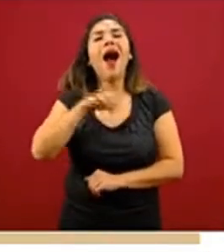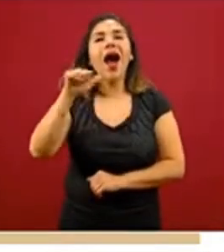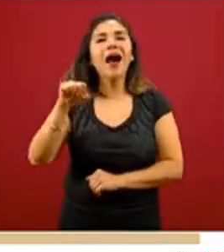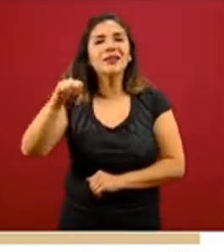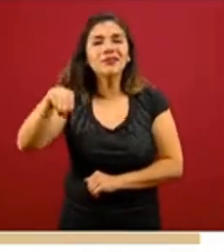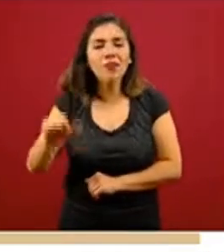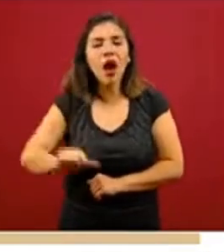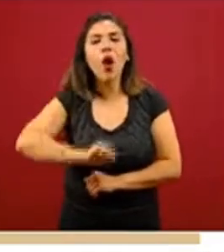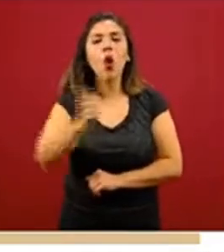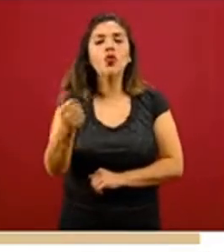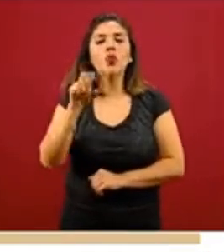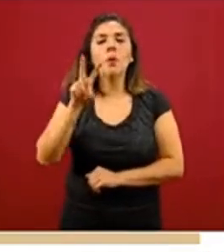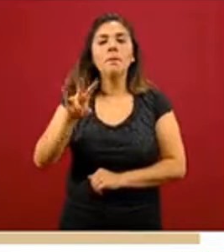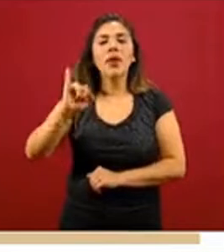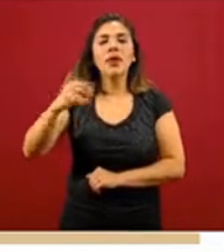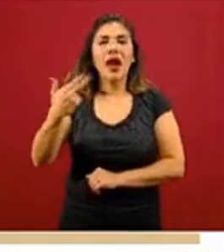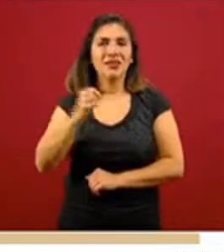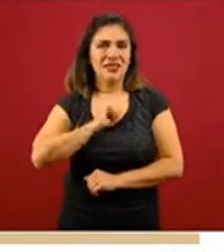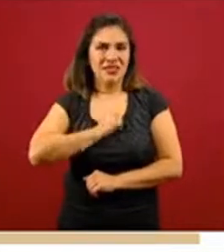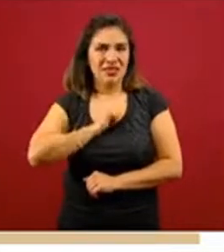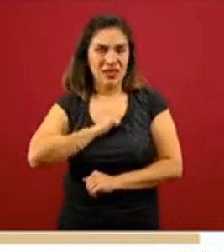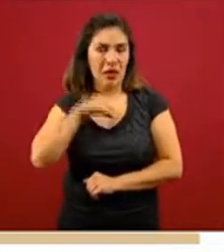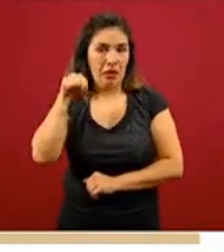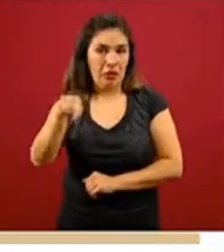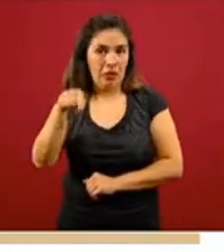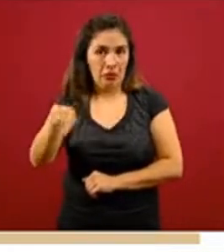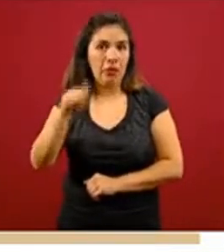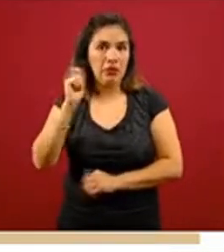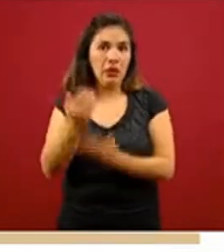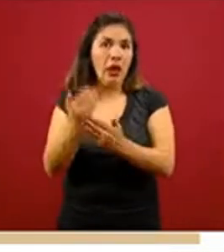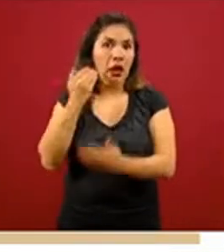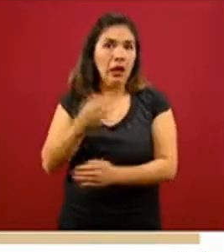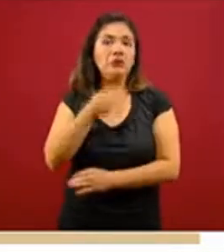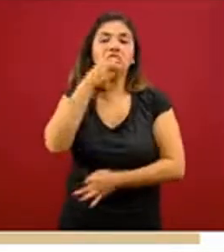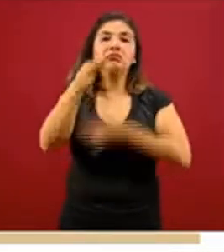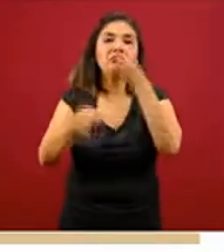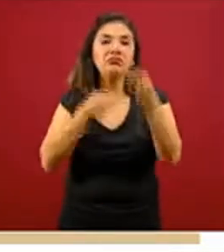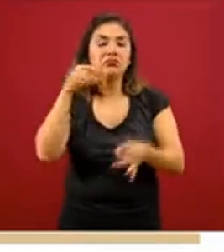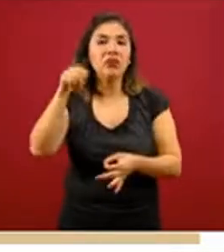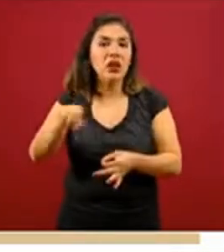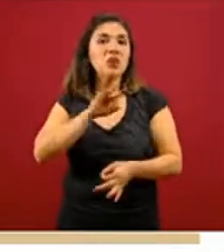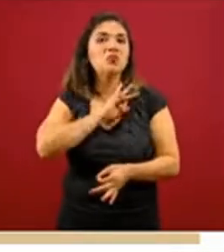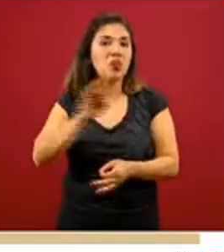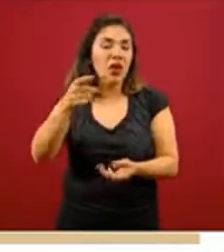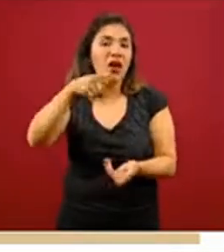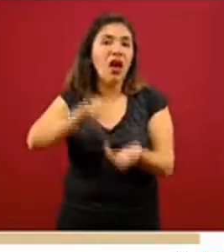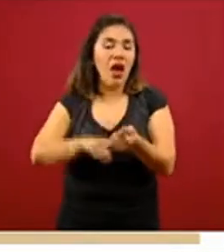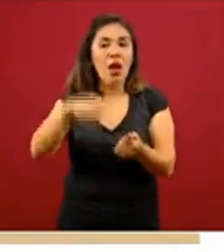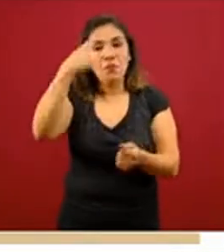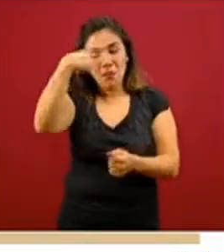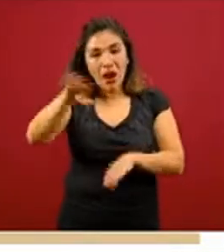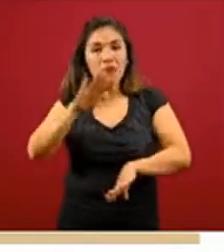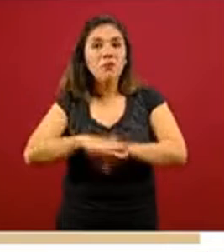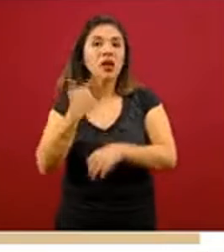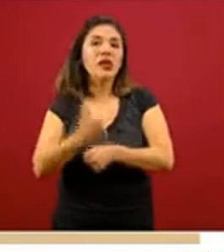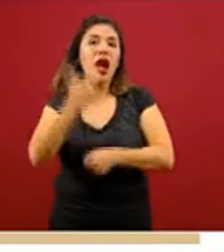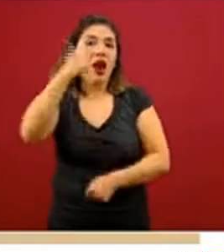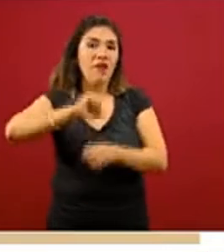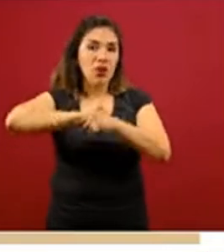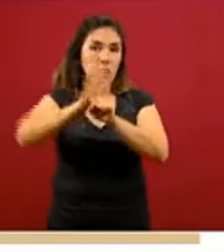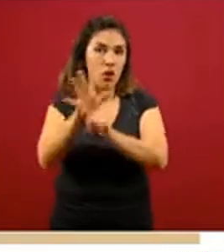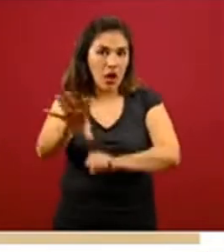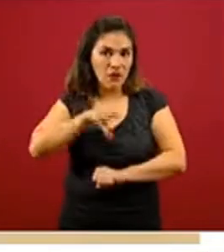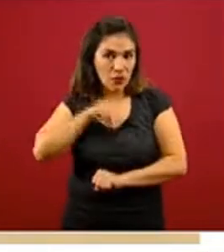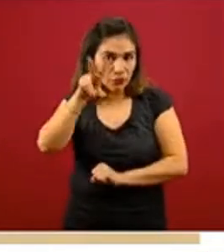el VIH o SIDA, que fueron en su momento expresados como una comorbilidad al momento de que se demandó la atención